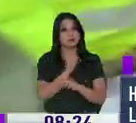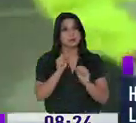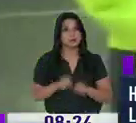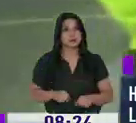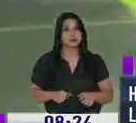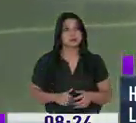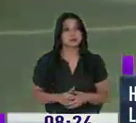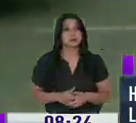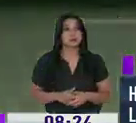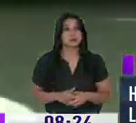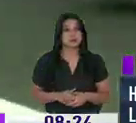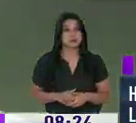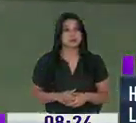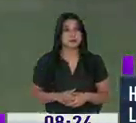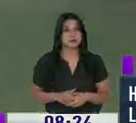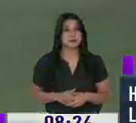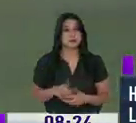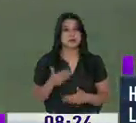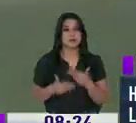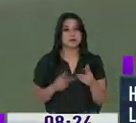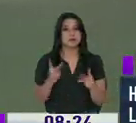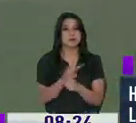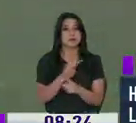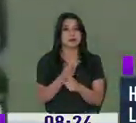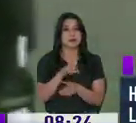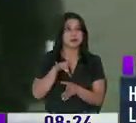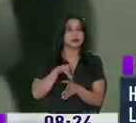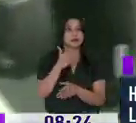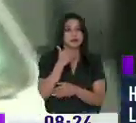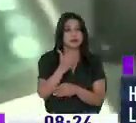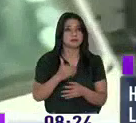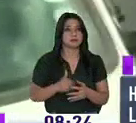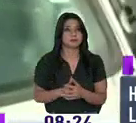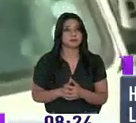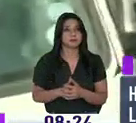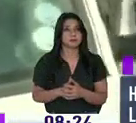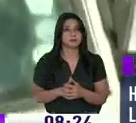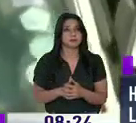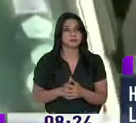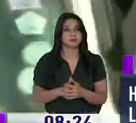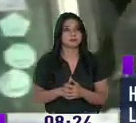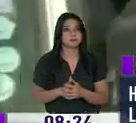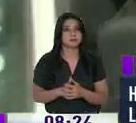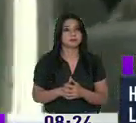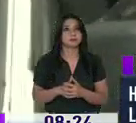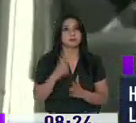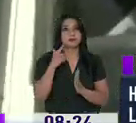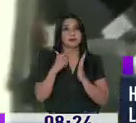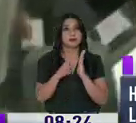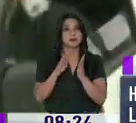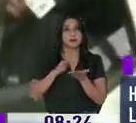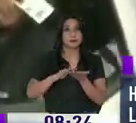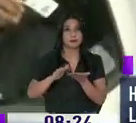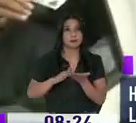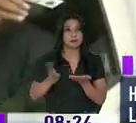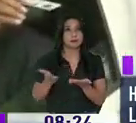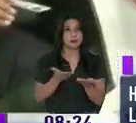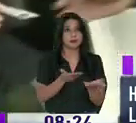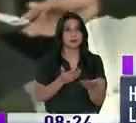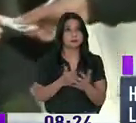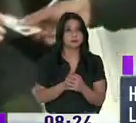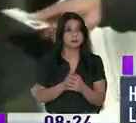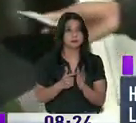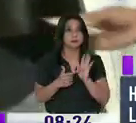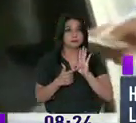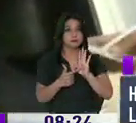dicen, y evitar este tipo de riesgos que tú mencionabas, Roberto. Aquí se puede ver, disculpe señora agente, ¿podría darles la espalda para